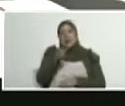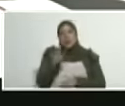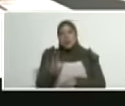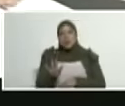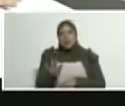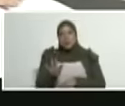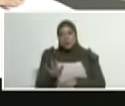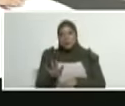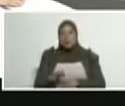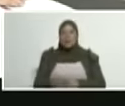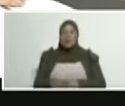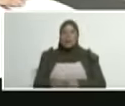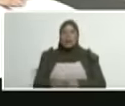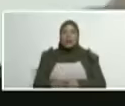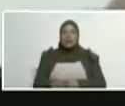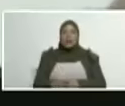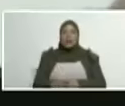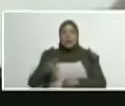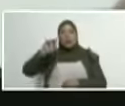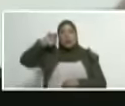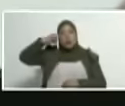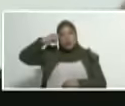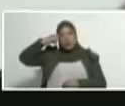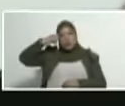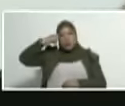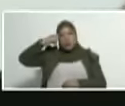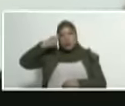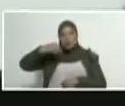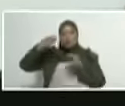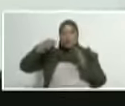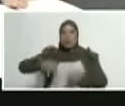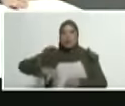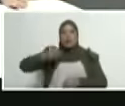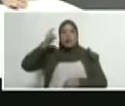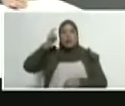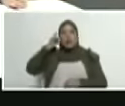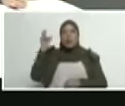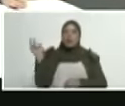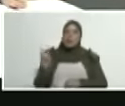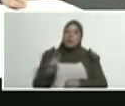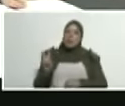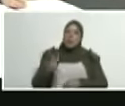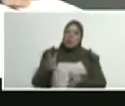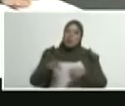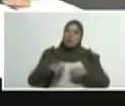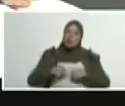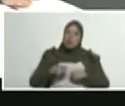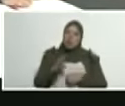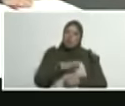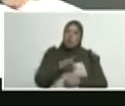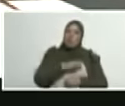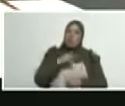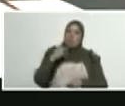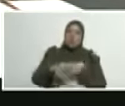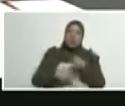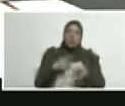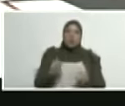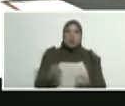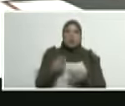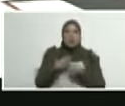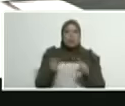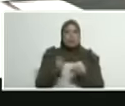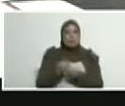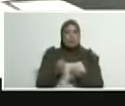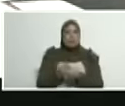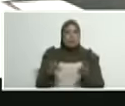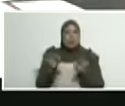se lo dije y lo recordaremos y lo celebraremos, que Venezuela tomó su propio camino sin depender de